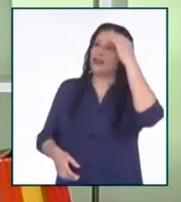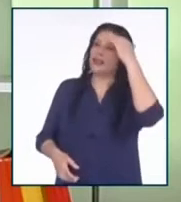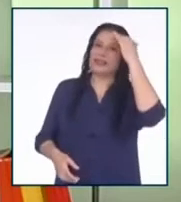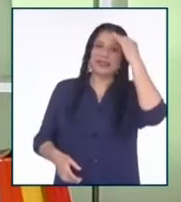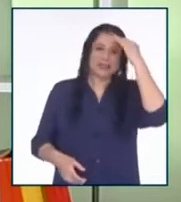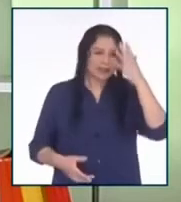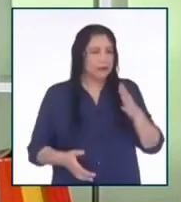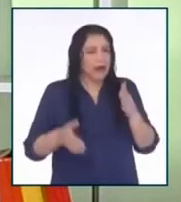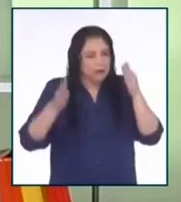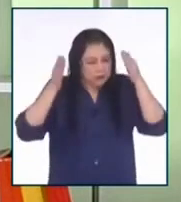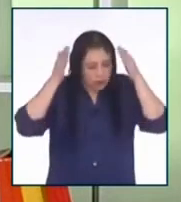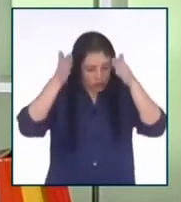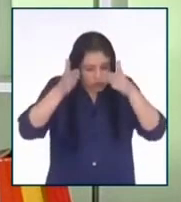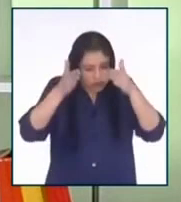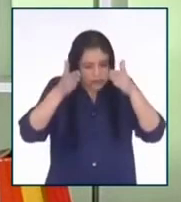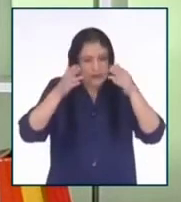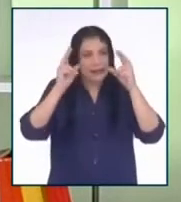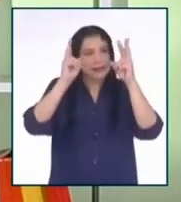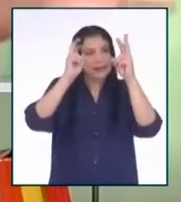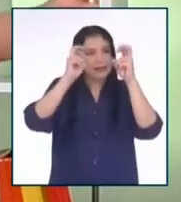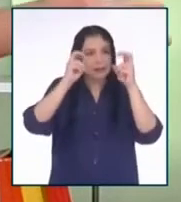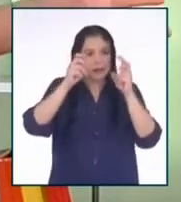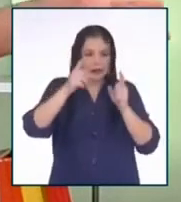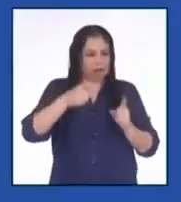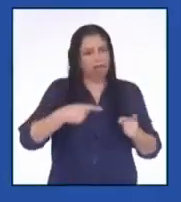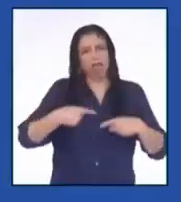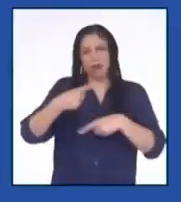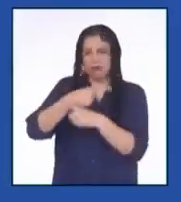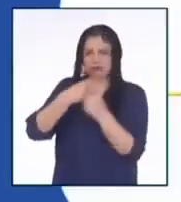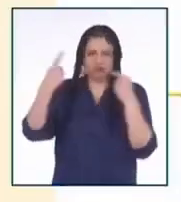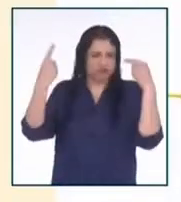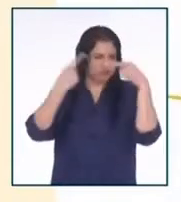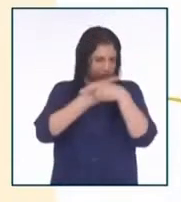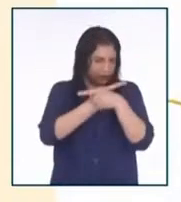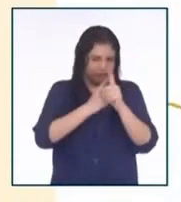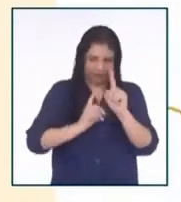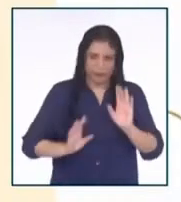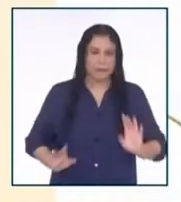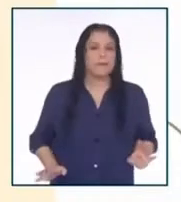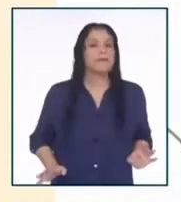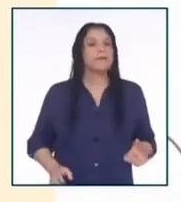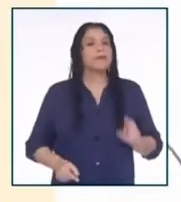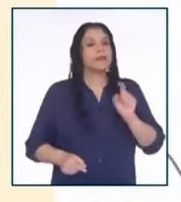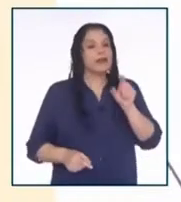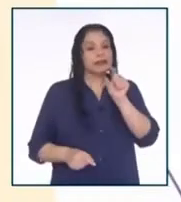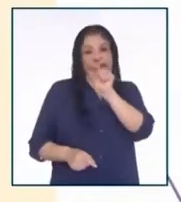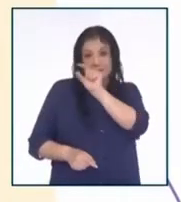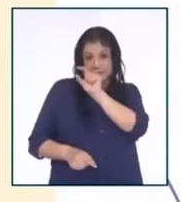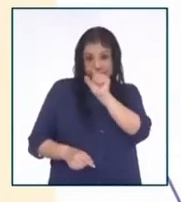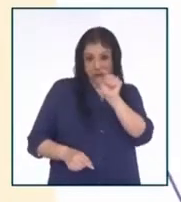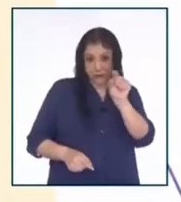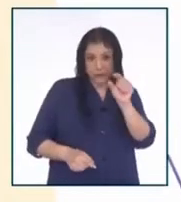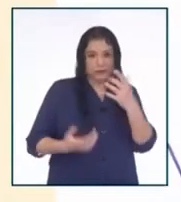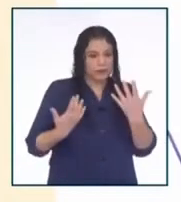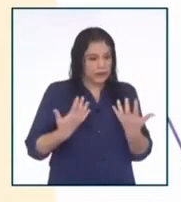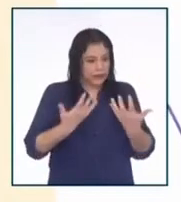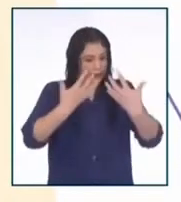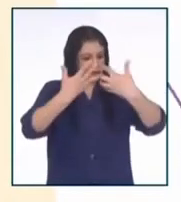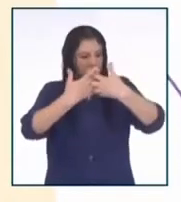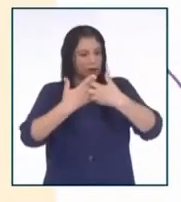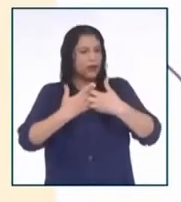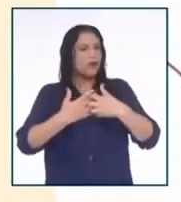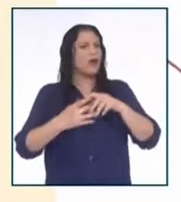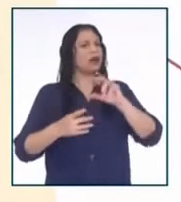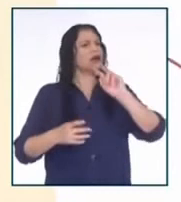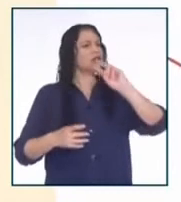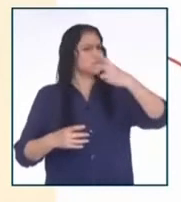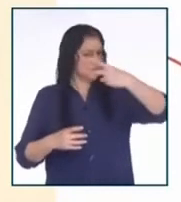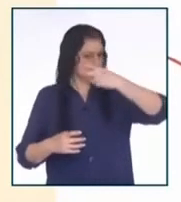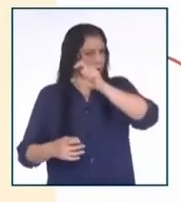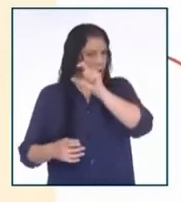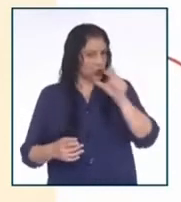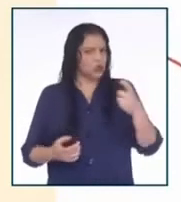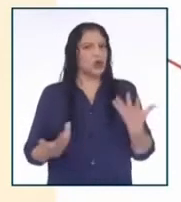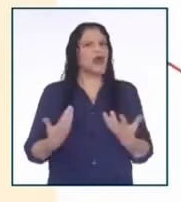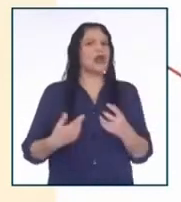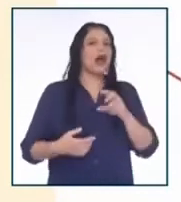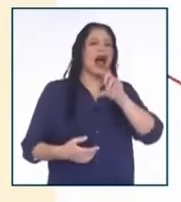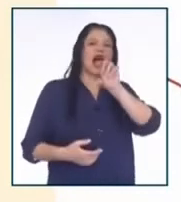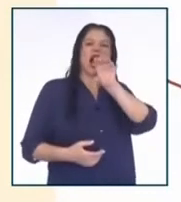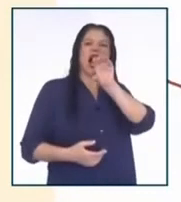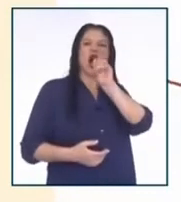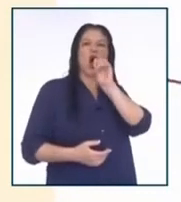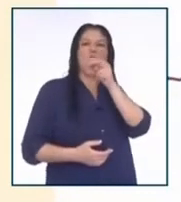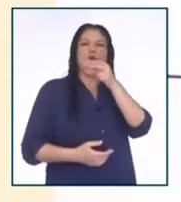a concentrarse en el tema sin irse por las ramas. Este criterio, que está vinculado al anterior, es la